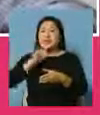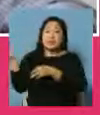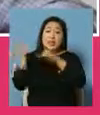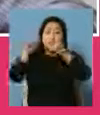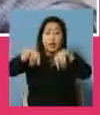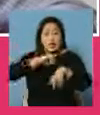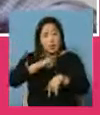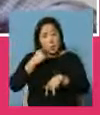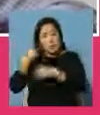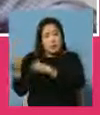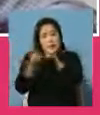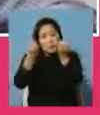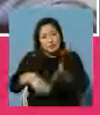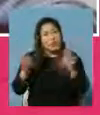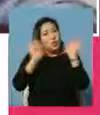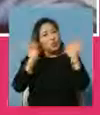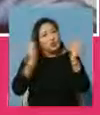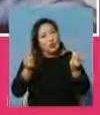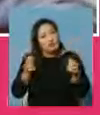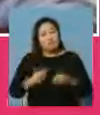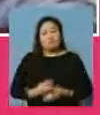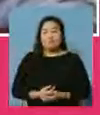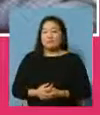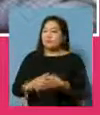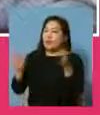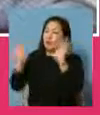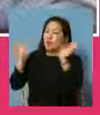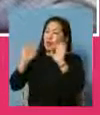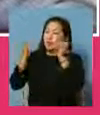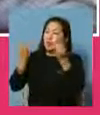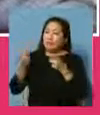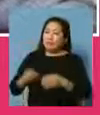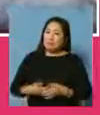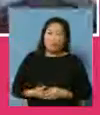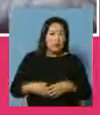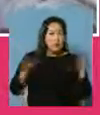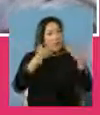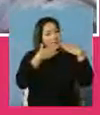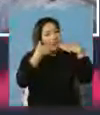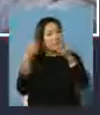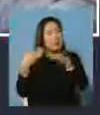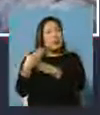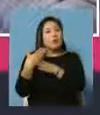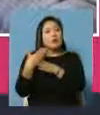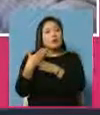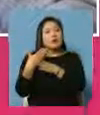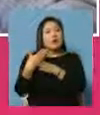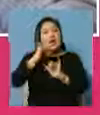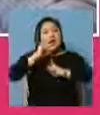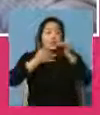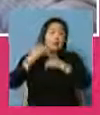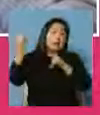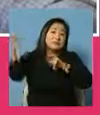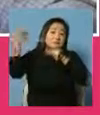Jujuy. Bienvenido, doctor, ¿cómo está? ¿Qué tal? ¿Cómo les va? Bien, gracias por acceder a este